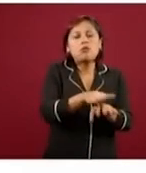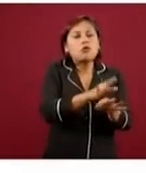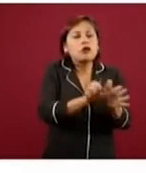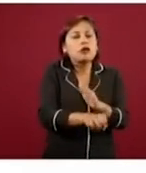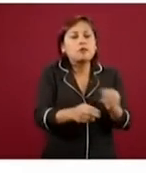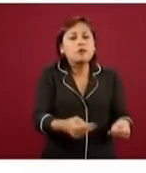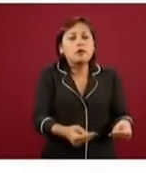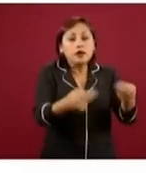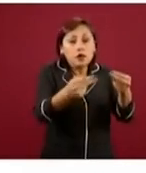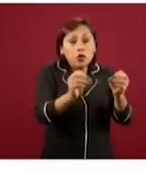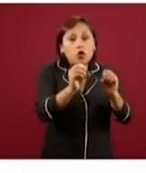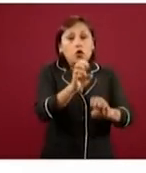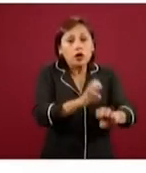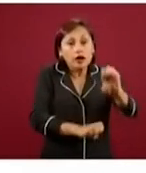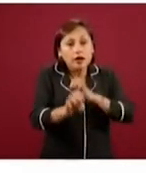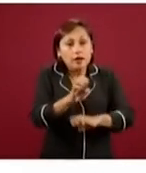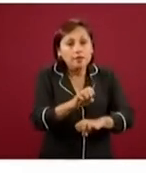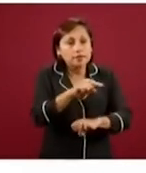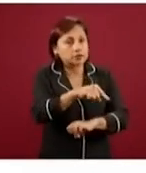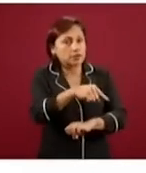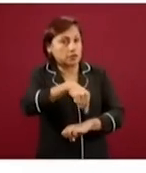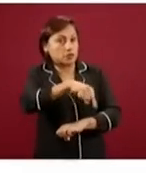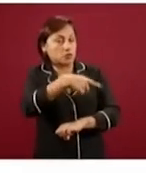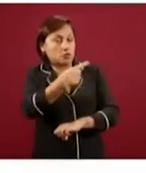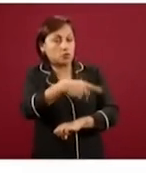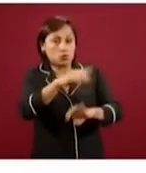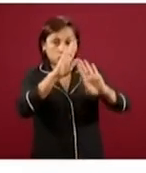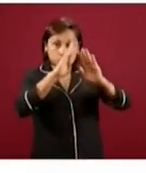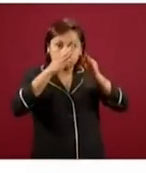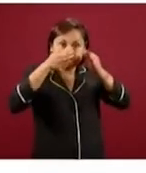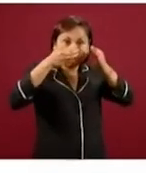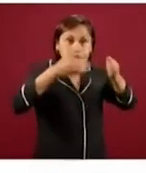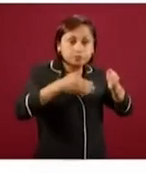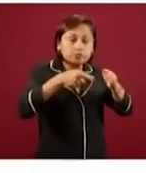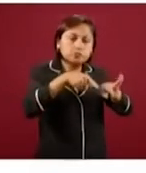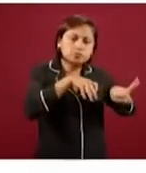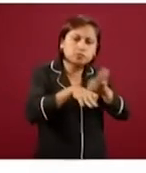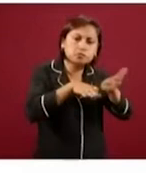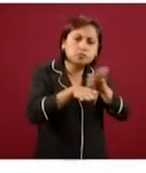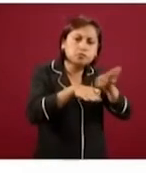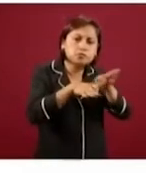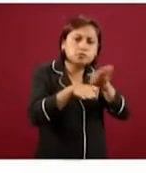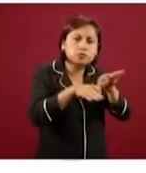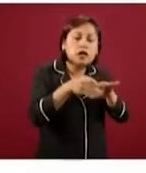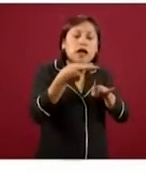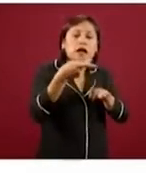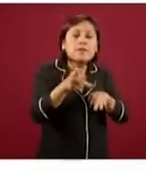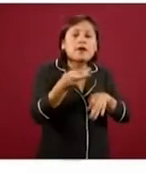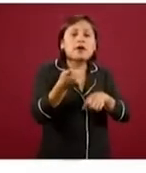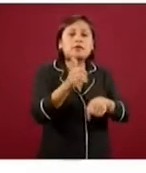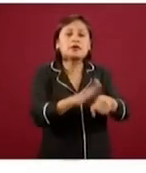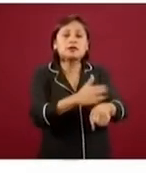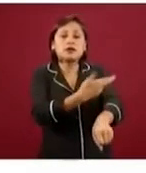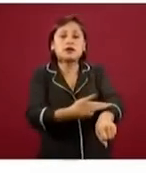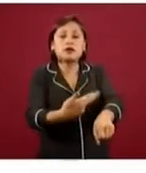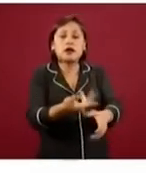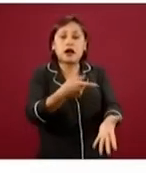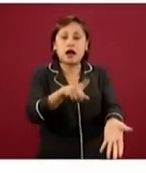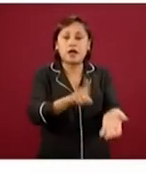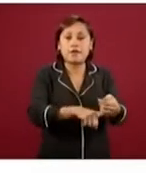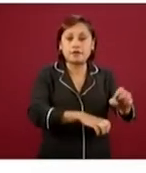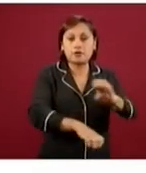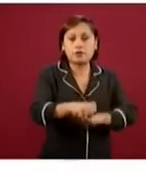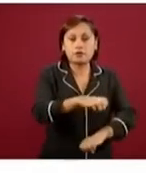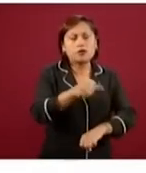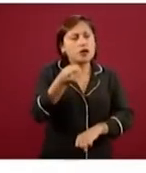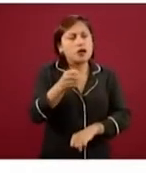actividad principal sin distraerse en actividades no propias de la empresa. Está regulado en la Ley Federal del